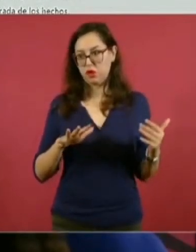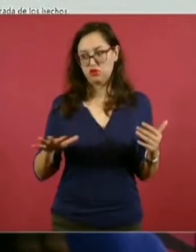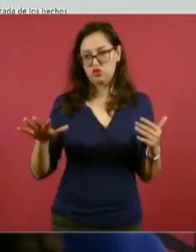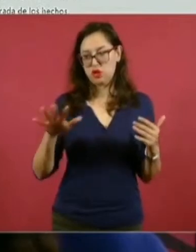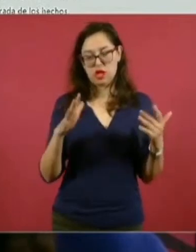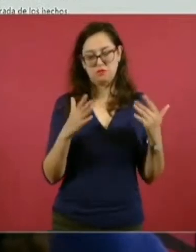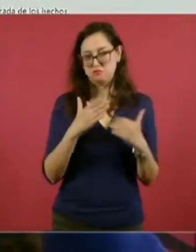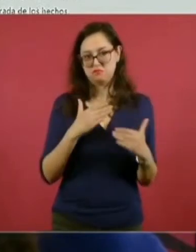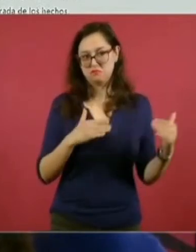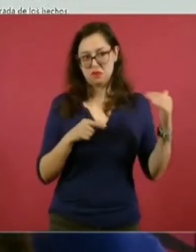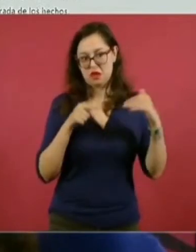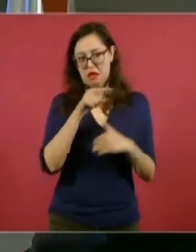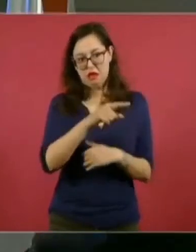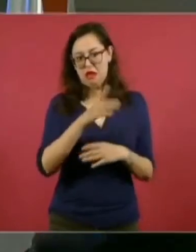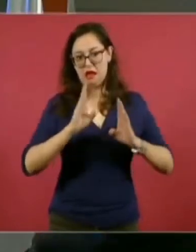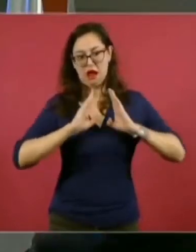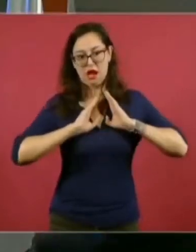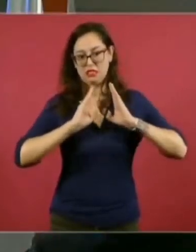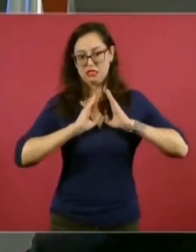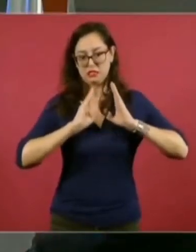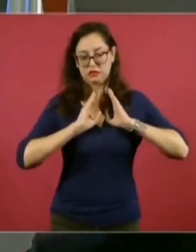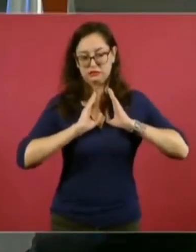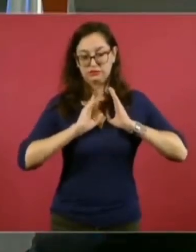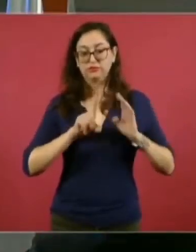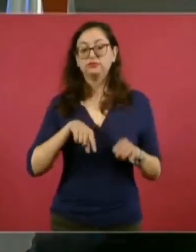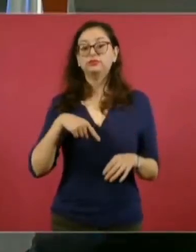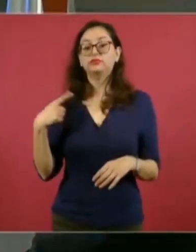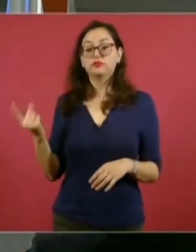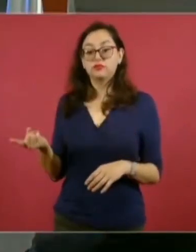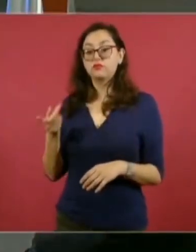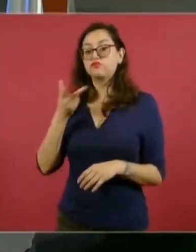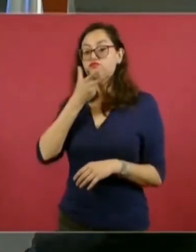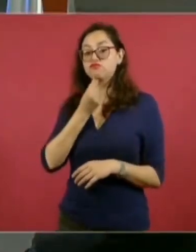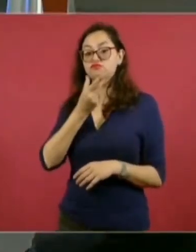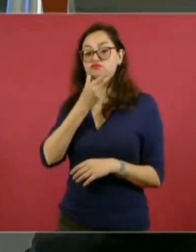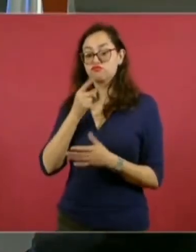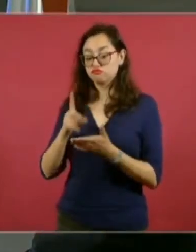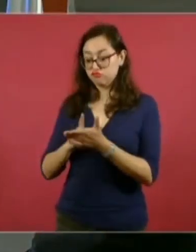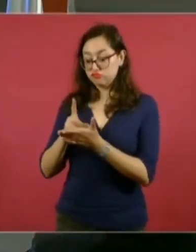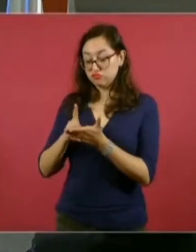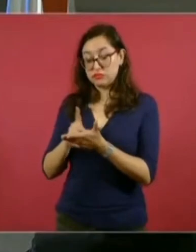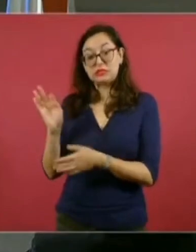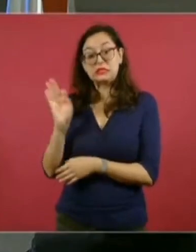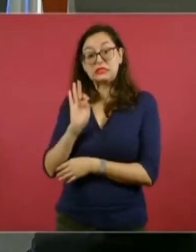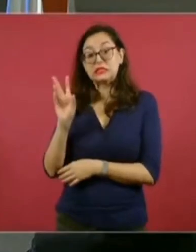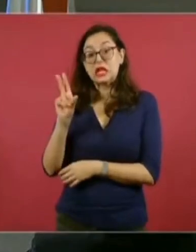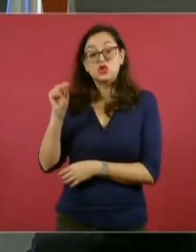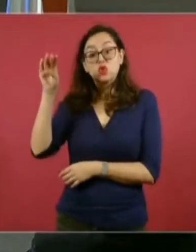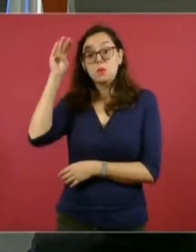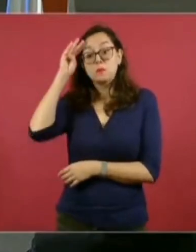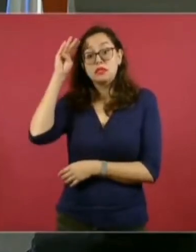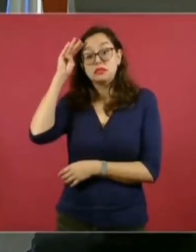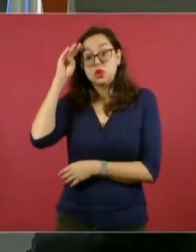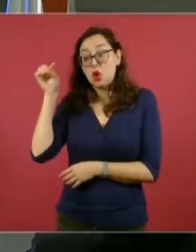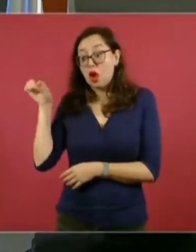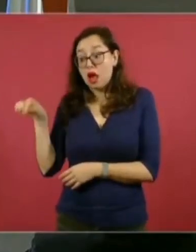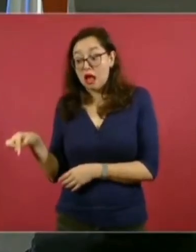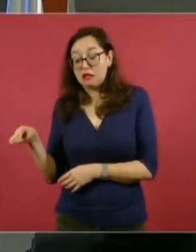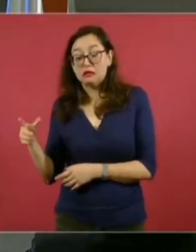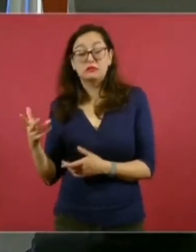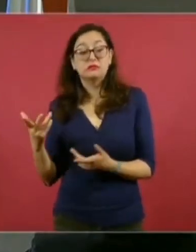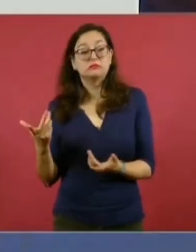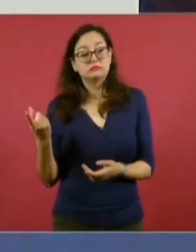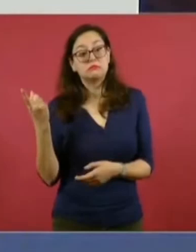ciudad. Tal vez el narcotraficante no dimensionó la magnitud del